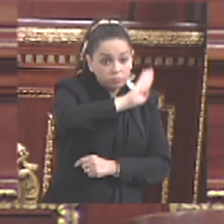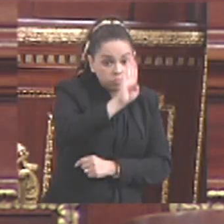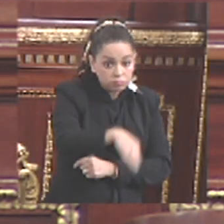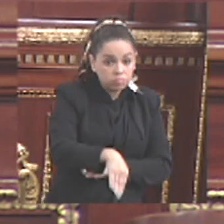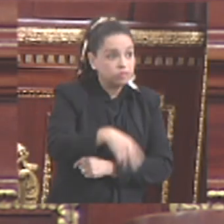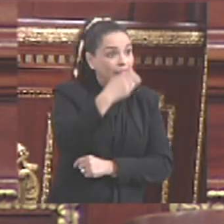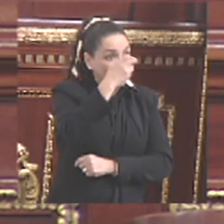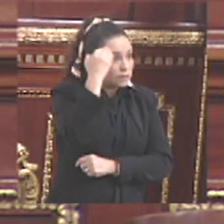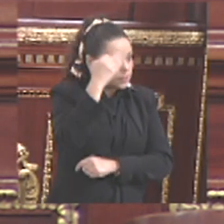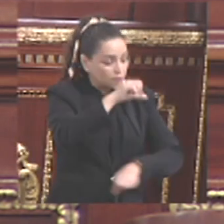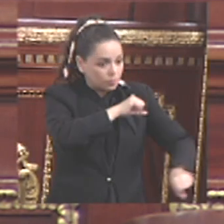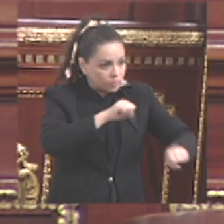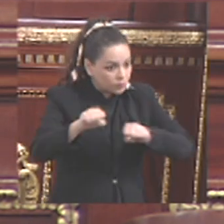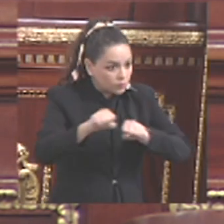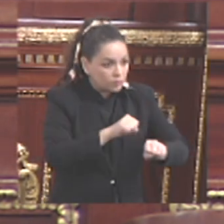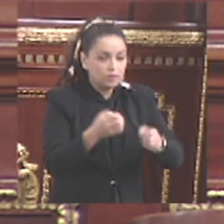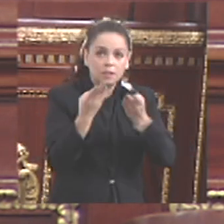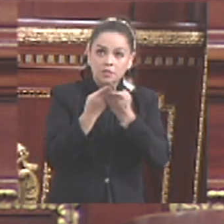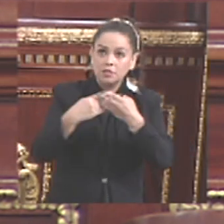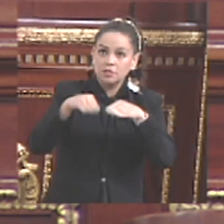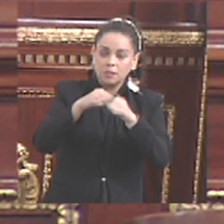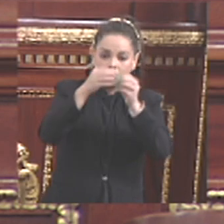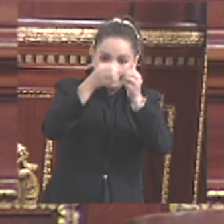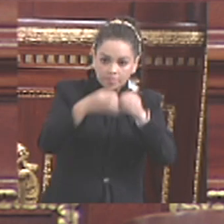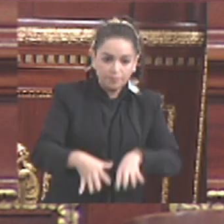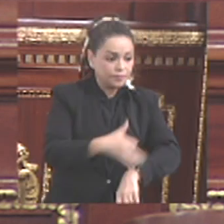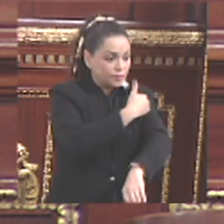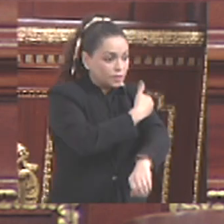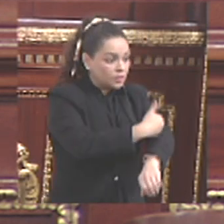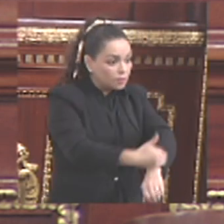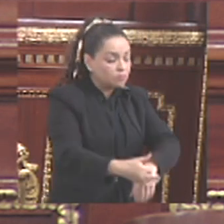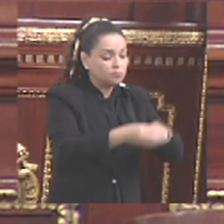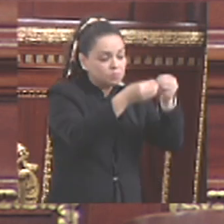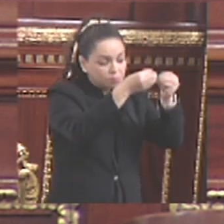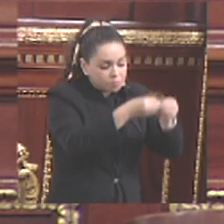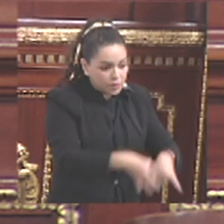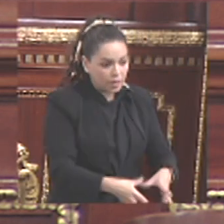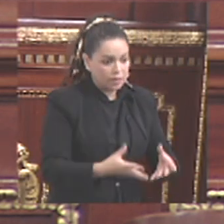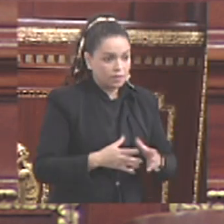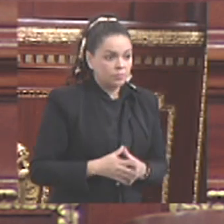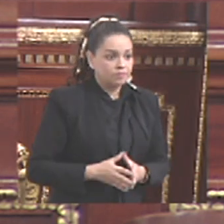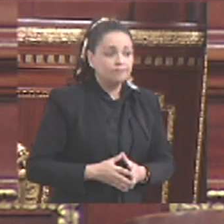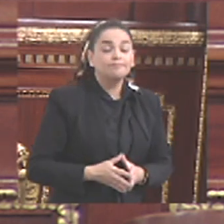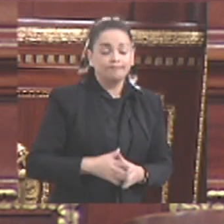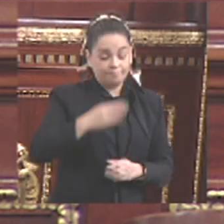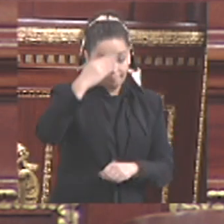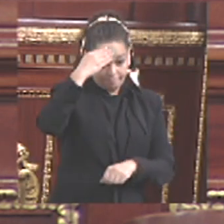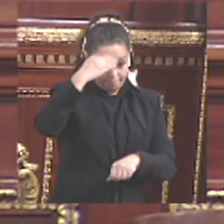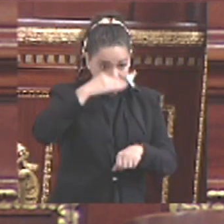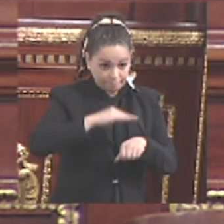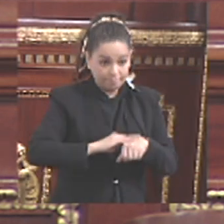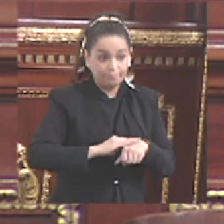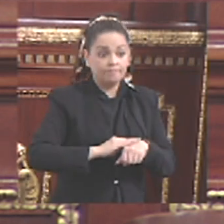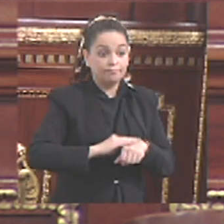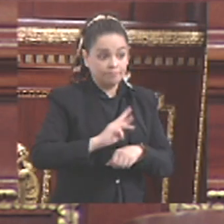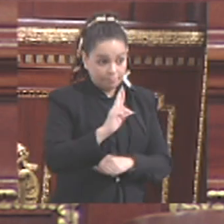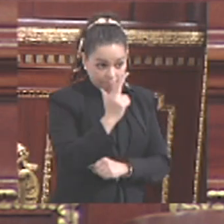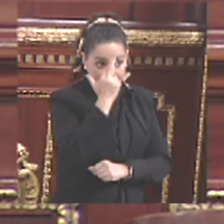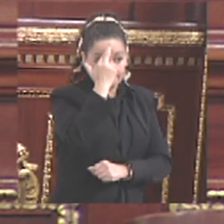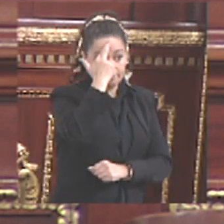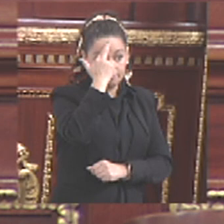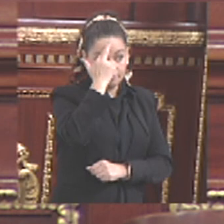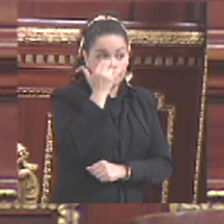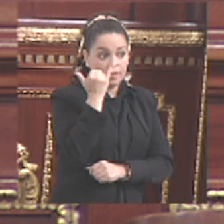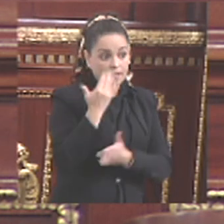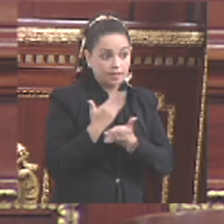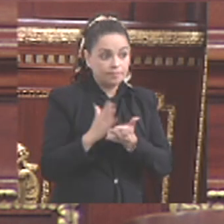sus hogares, a quienes perdieron a sus seres queridos. Pero también debemos recordar la lección que estos sismos nos